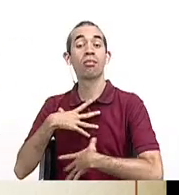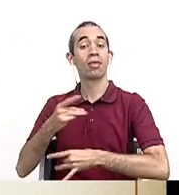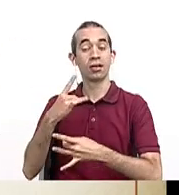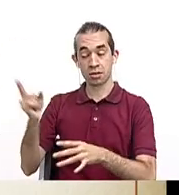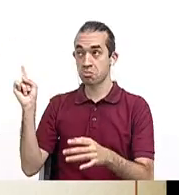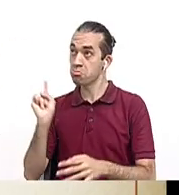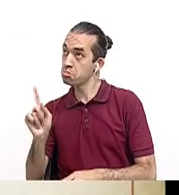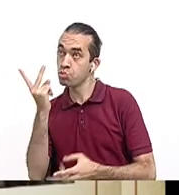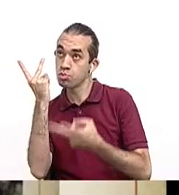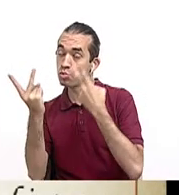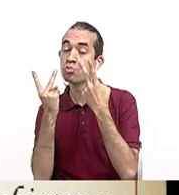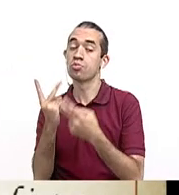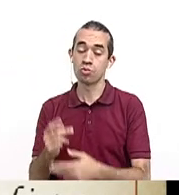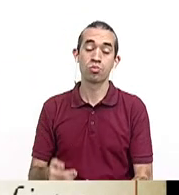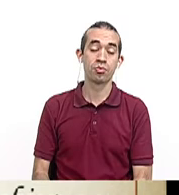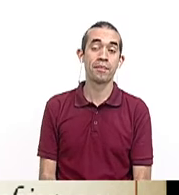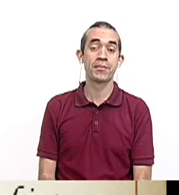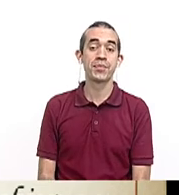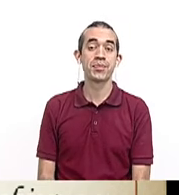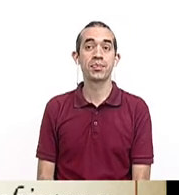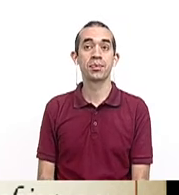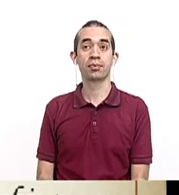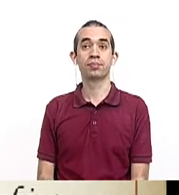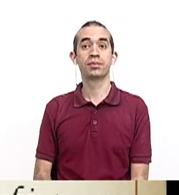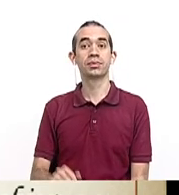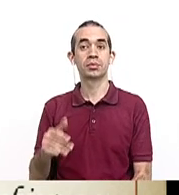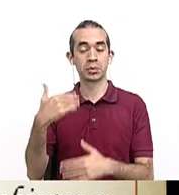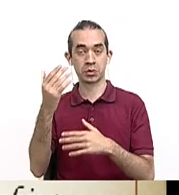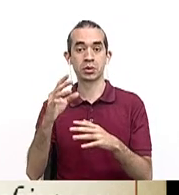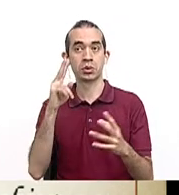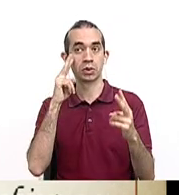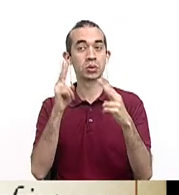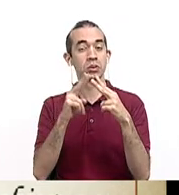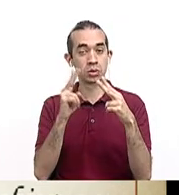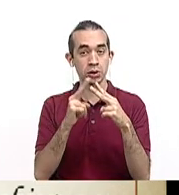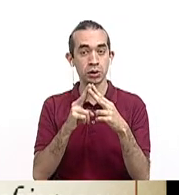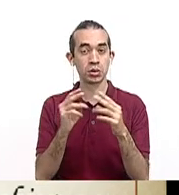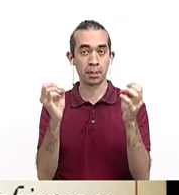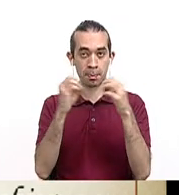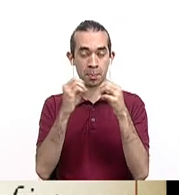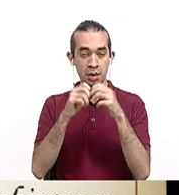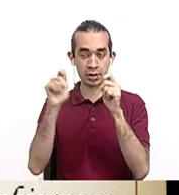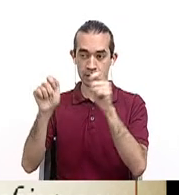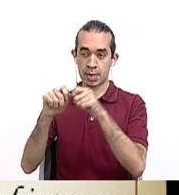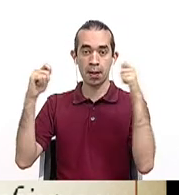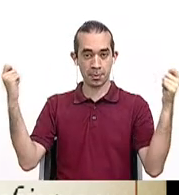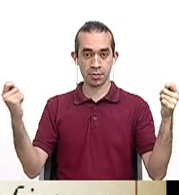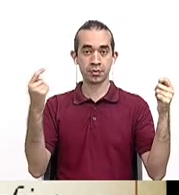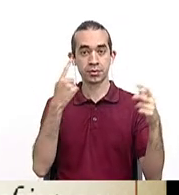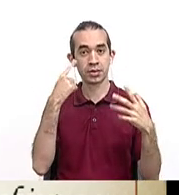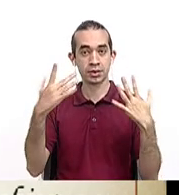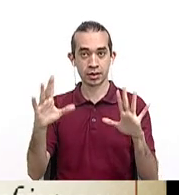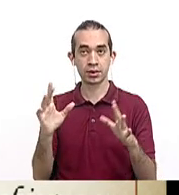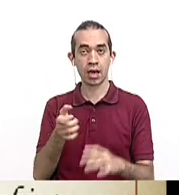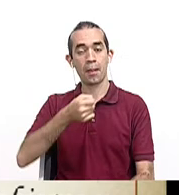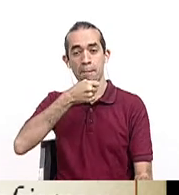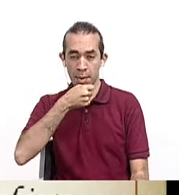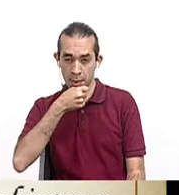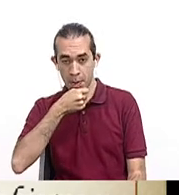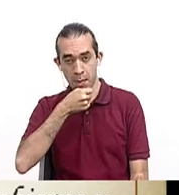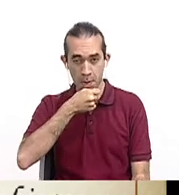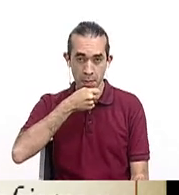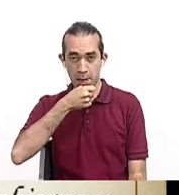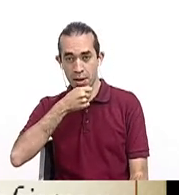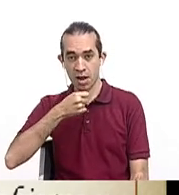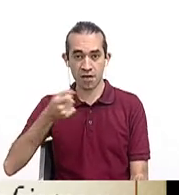de visitar seguimos conociendo un poco nuestro álbum y es que después de aquella alocución en radio